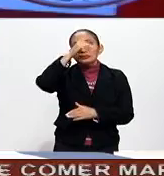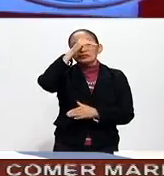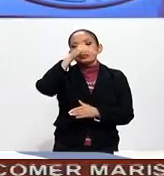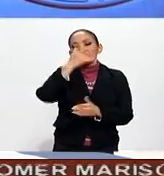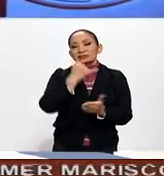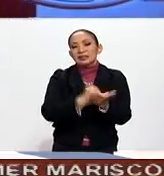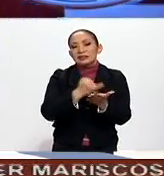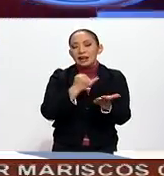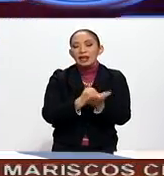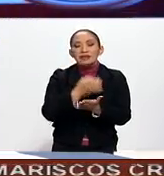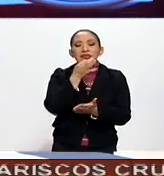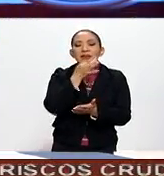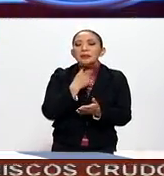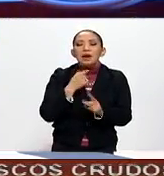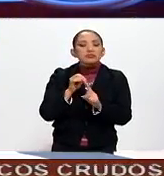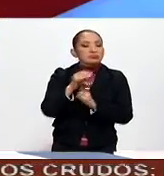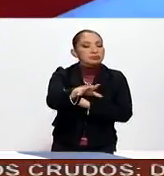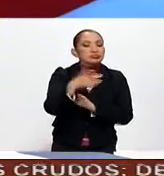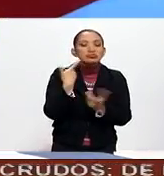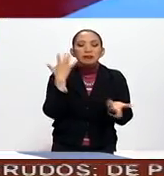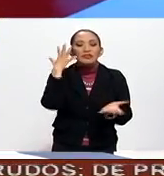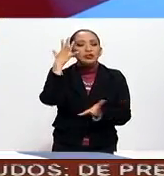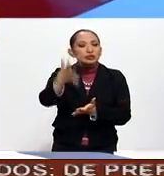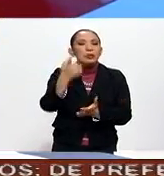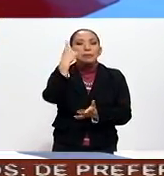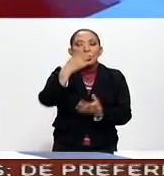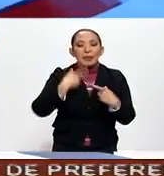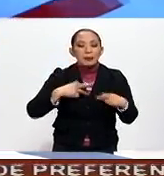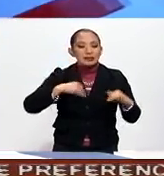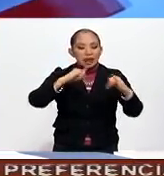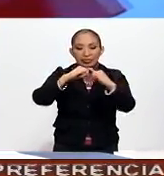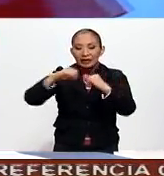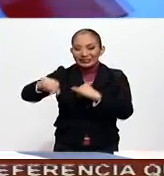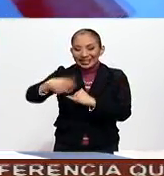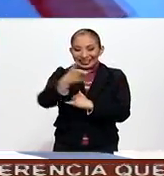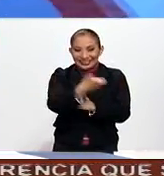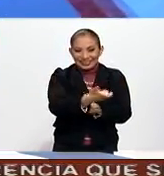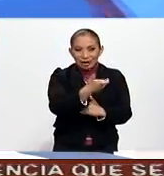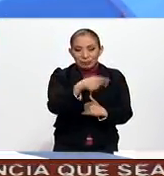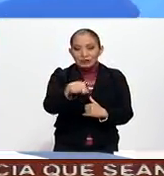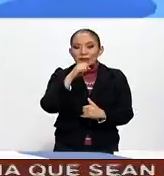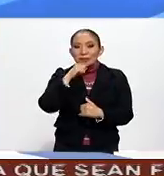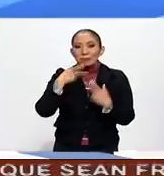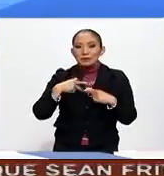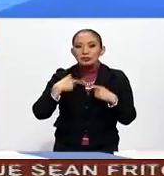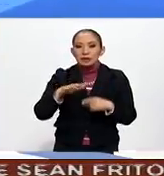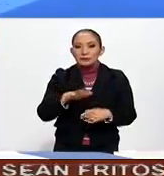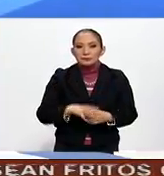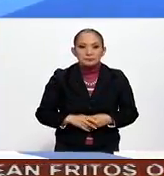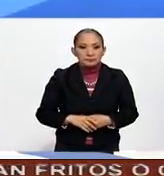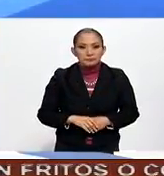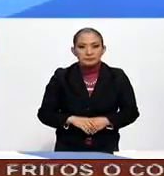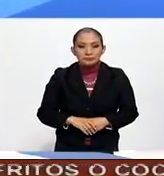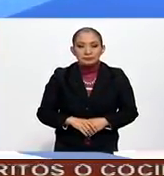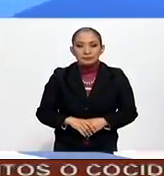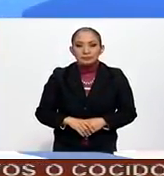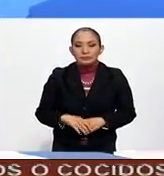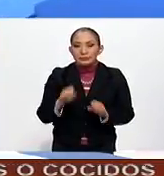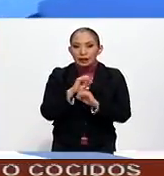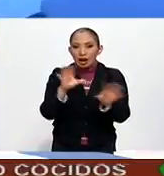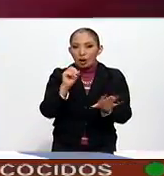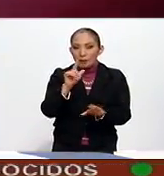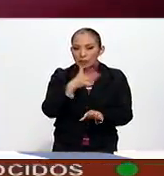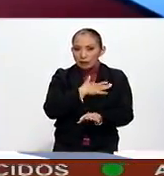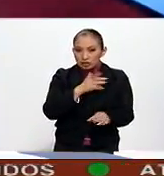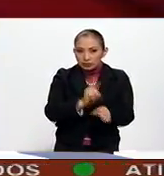Cuéntanos cuáles son los impactos, las repercusiones para las instituciones económicas del país, pero también para la sociedad. Claro, Omar,